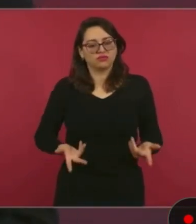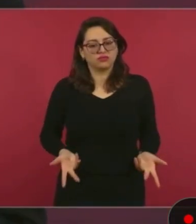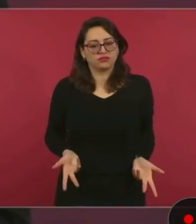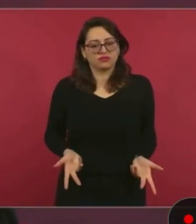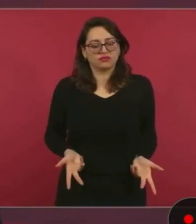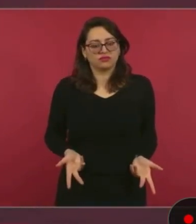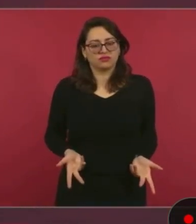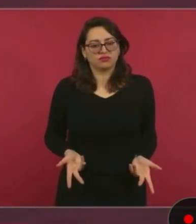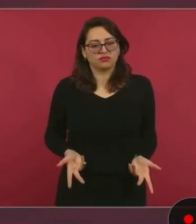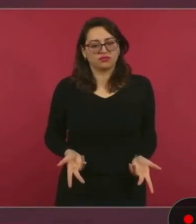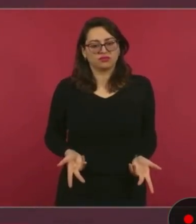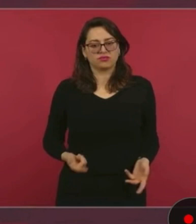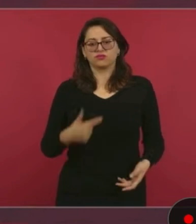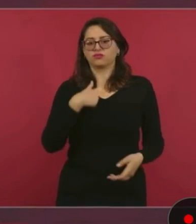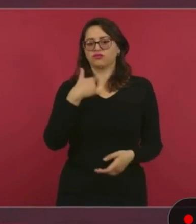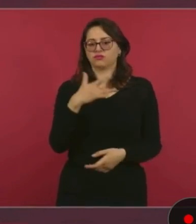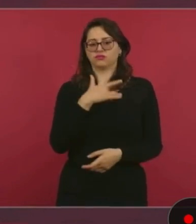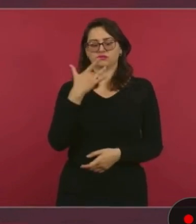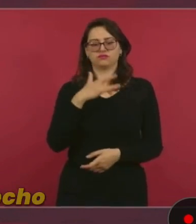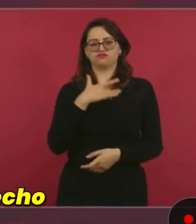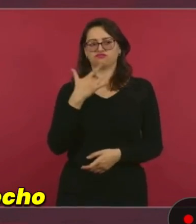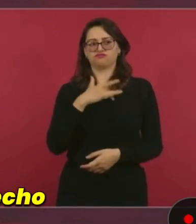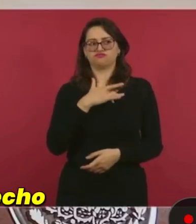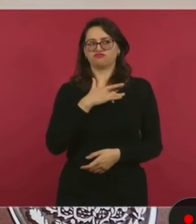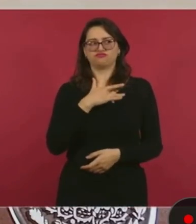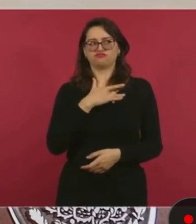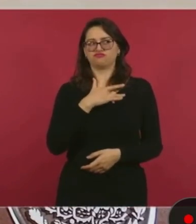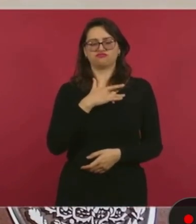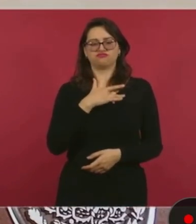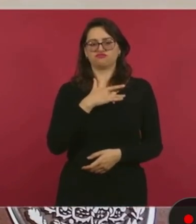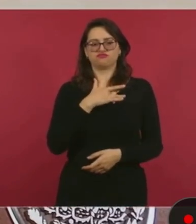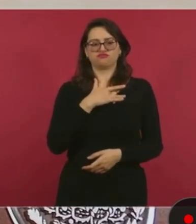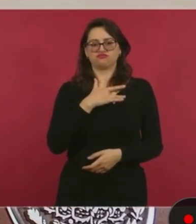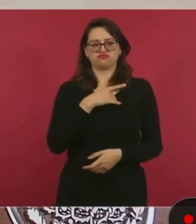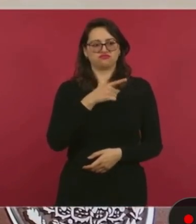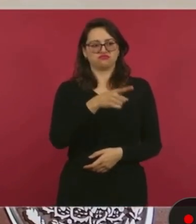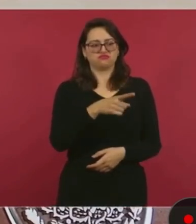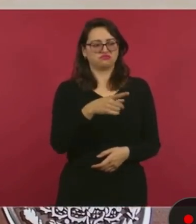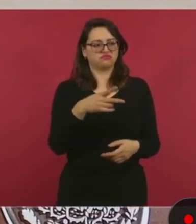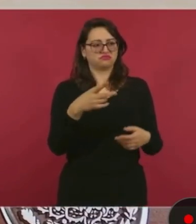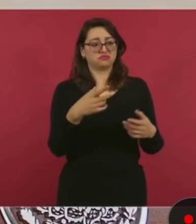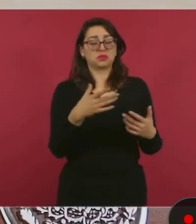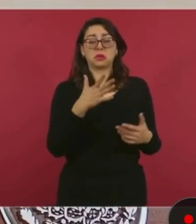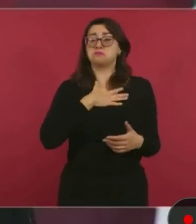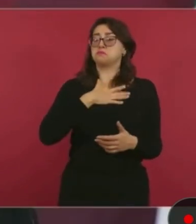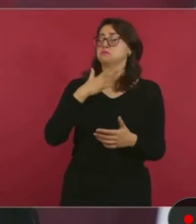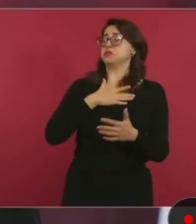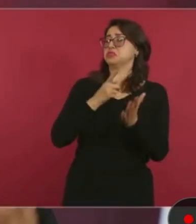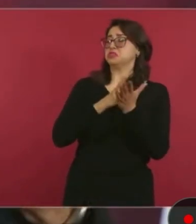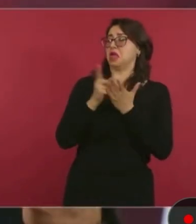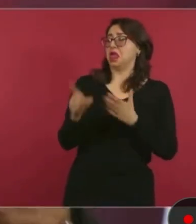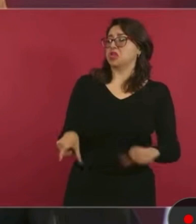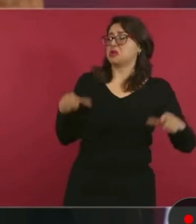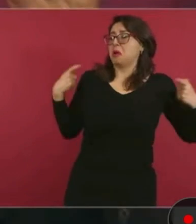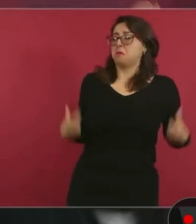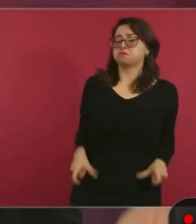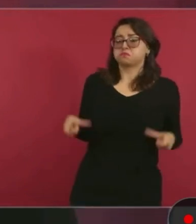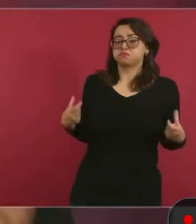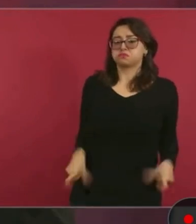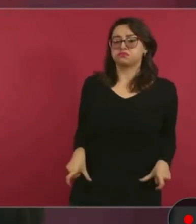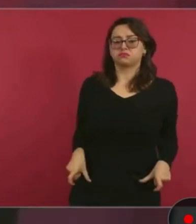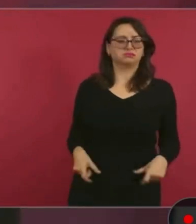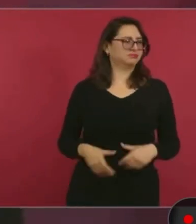Y estoy convencido de que nadie tiene derecho a lo superfluo, mientras la